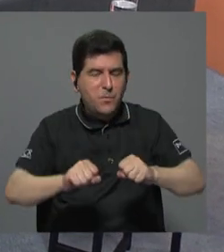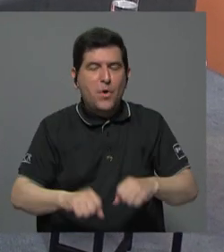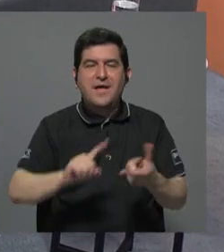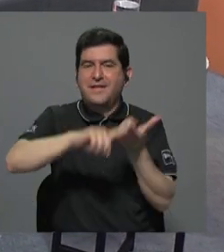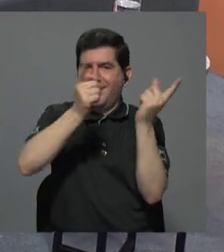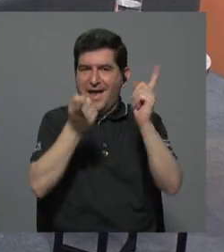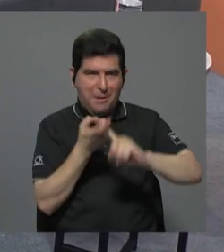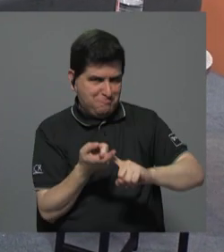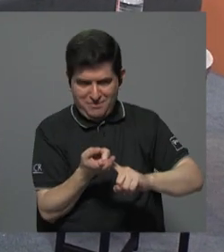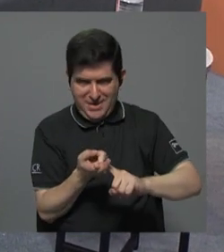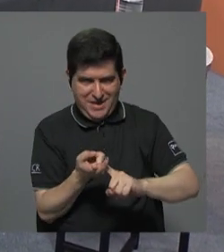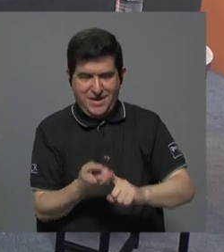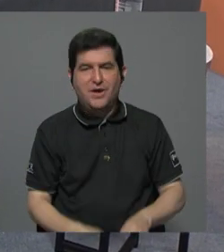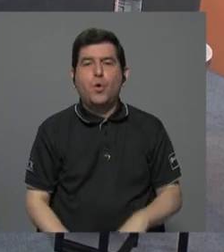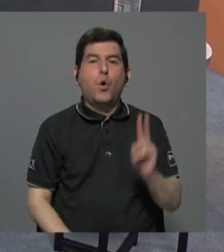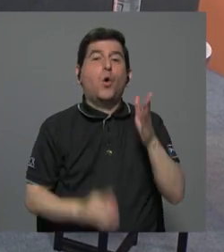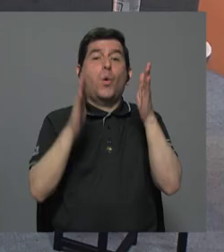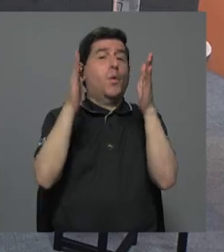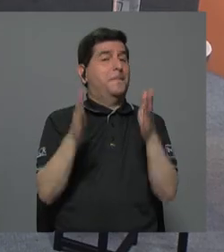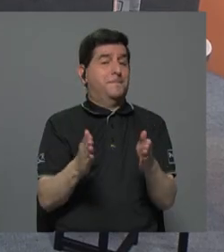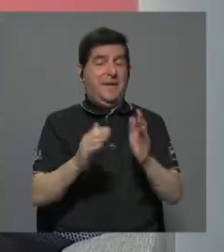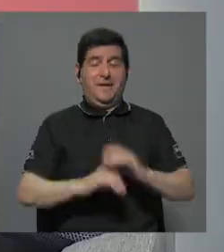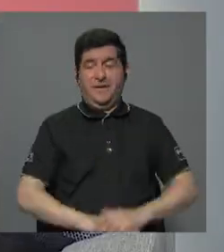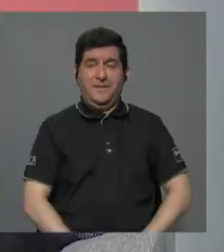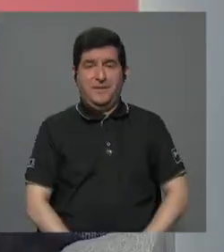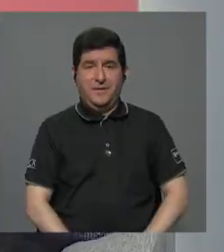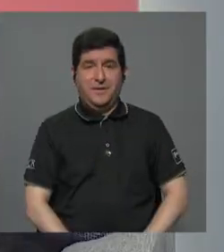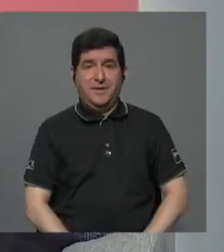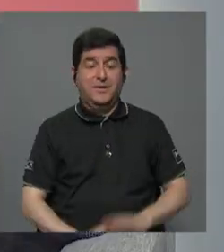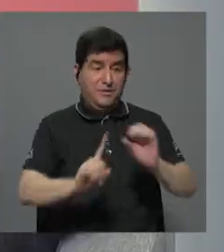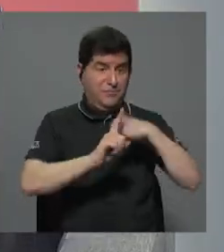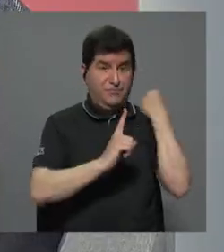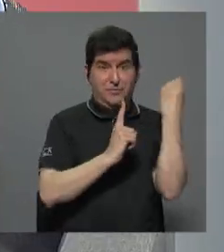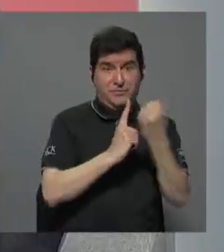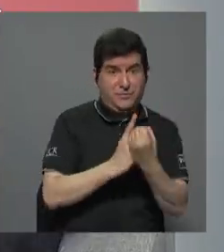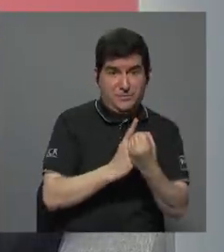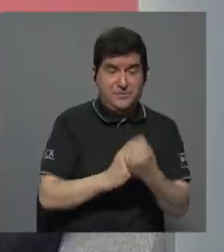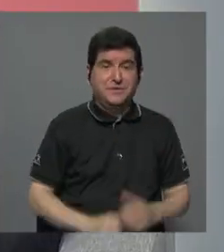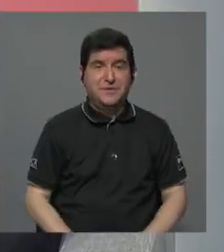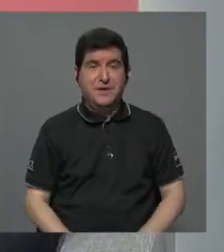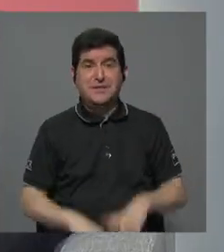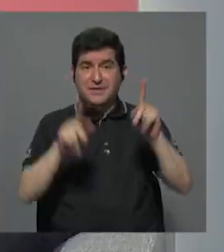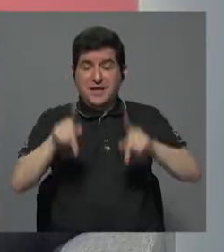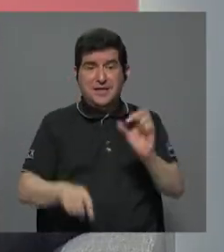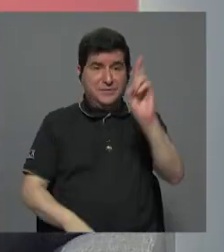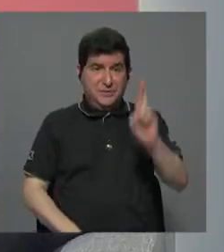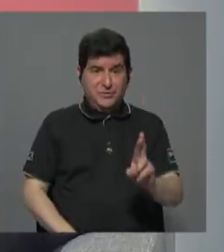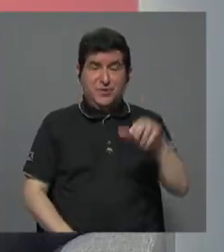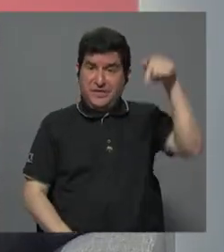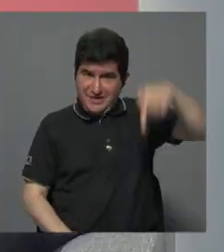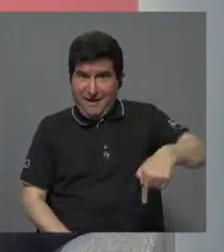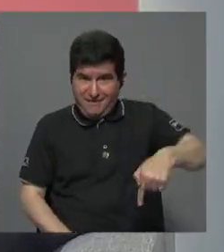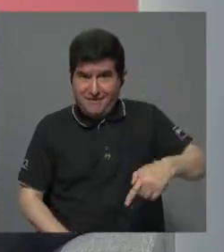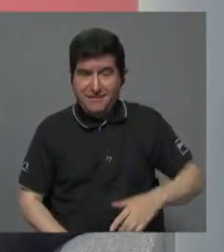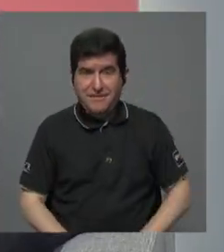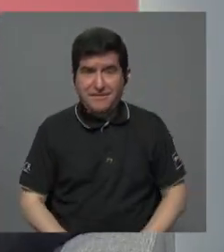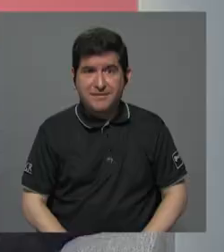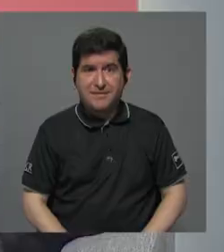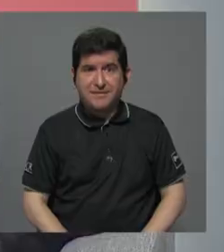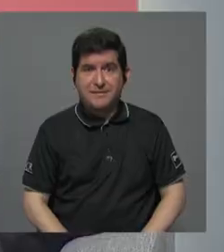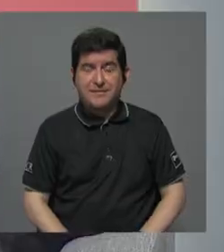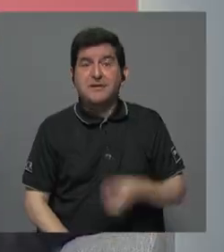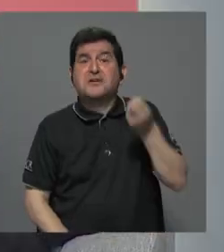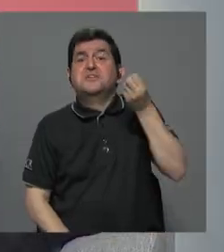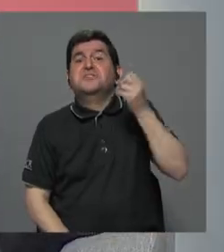amigo no puede ser compañero de la sociedad de los y las costarricenses si